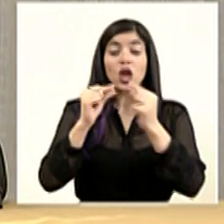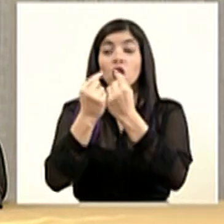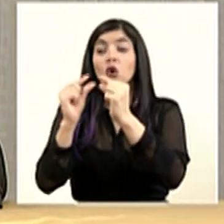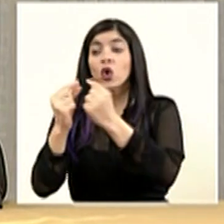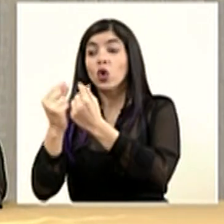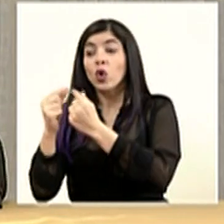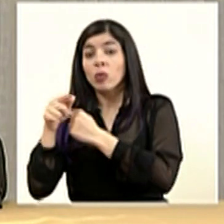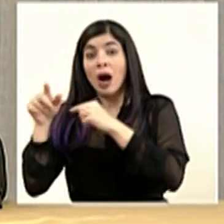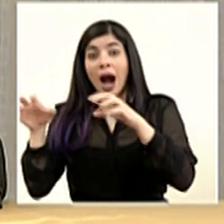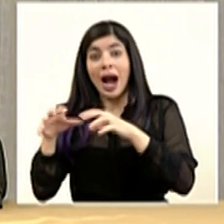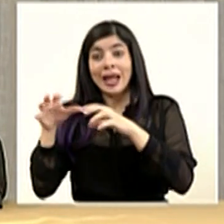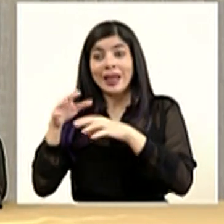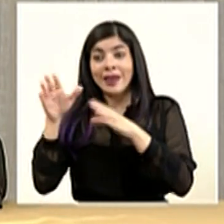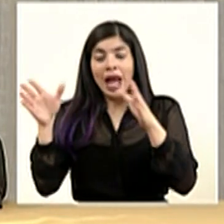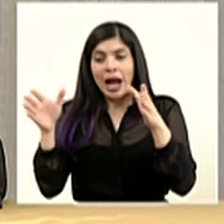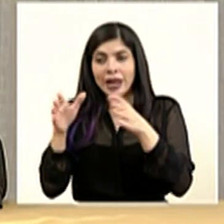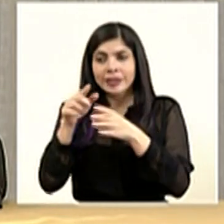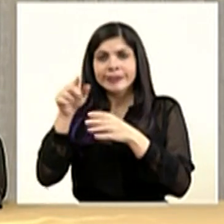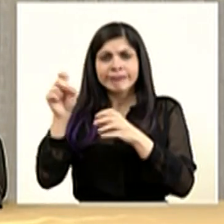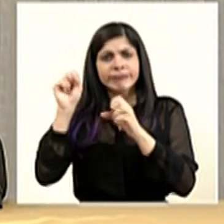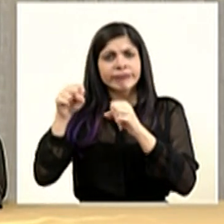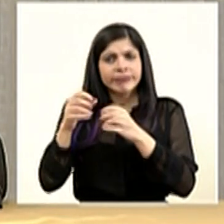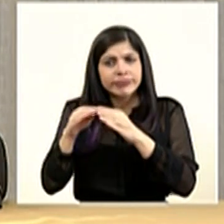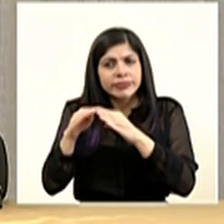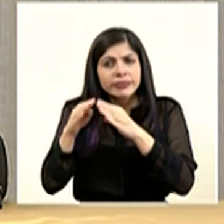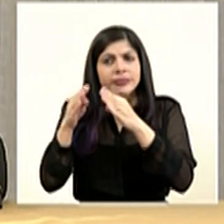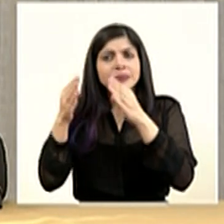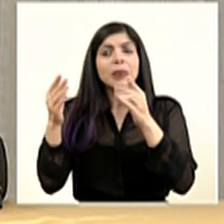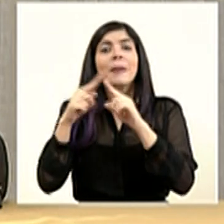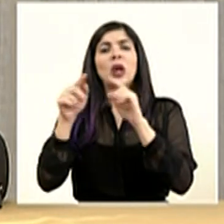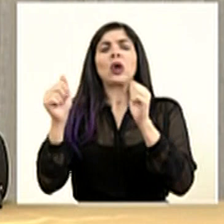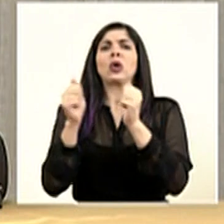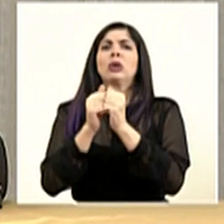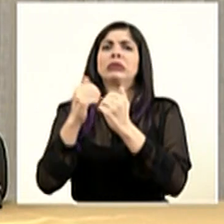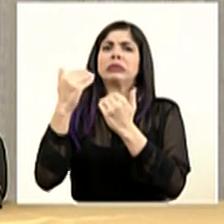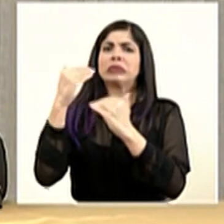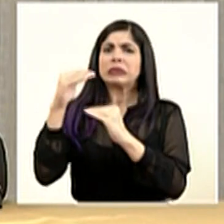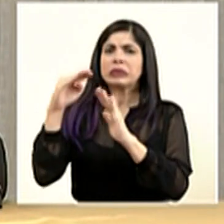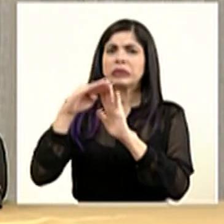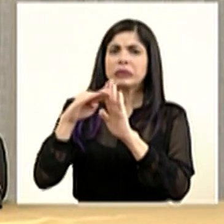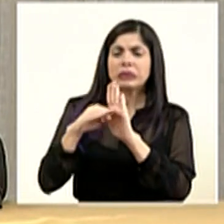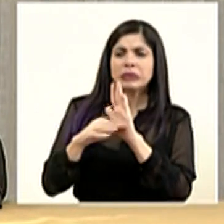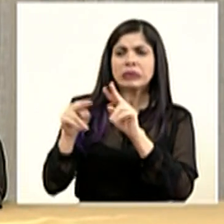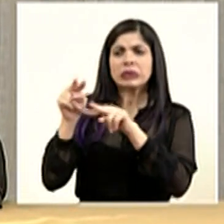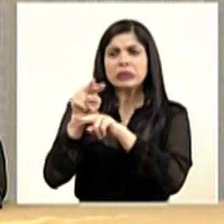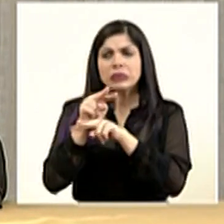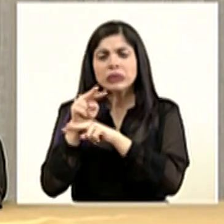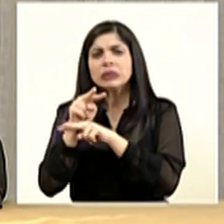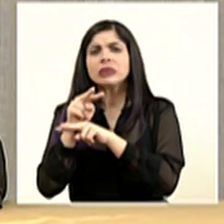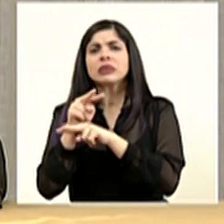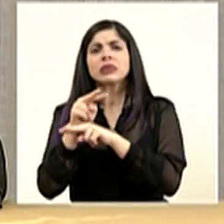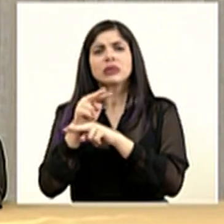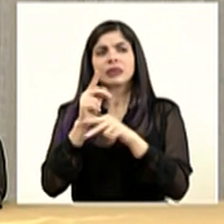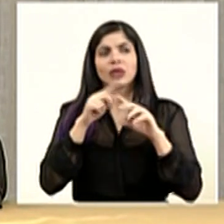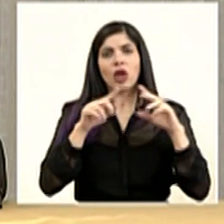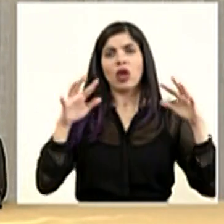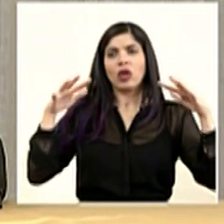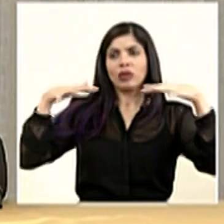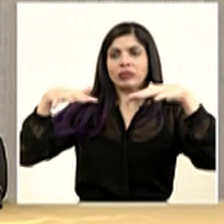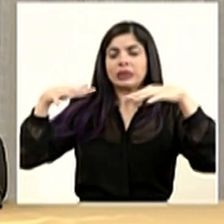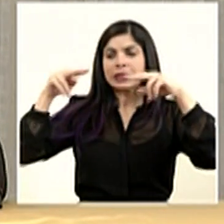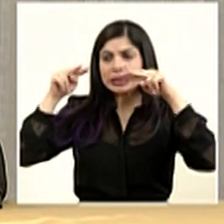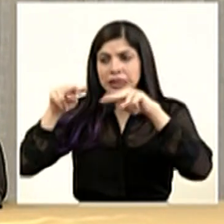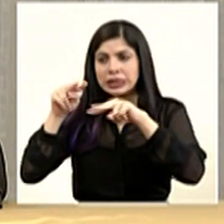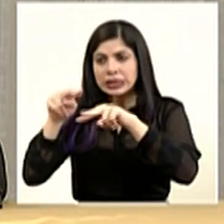su actividad puedan hacerlo con los protocolos más rigurosos posibles y con una supervisión tanto de los sectores, los jerarcas,